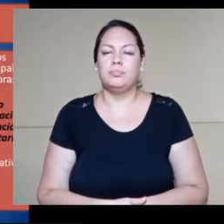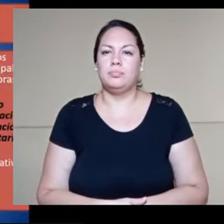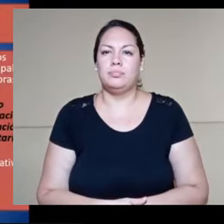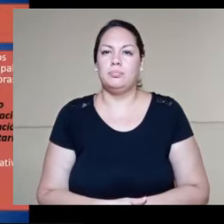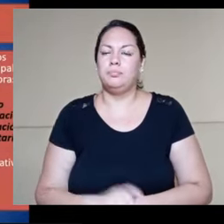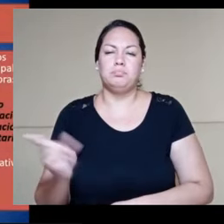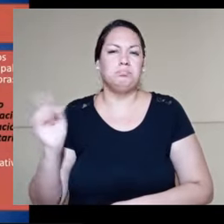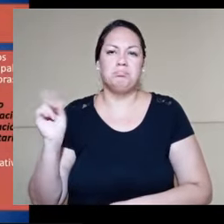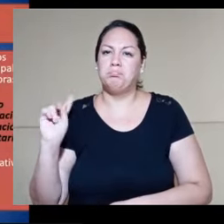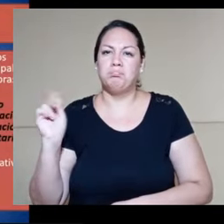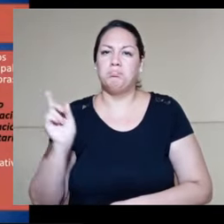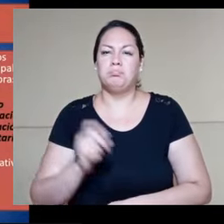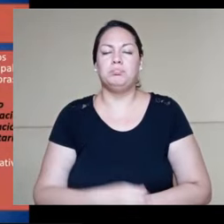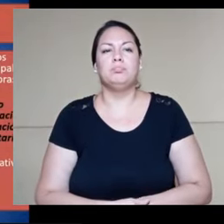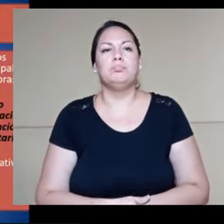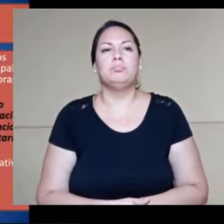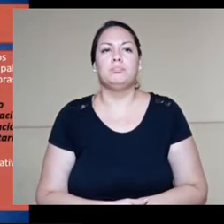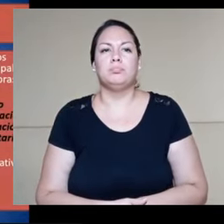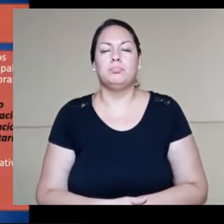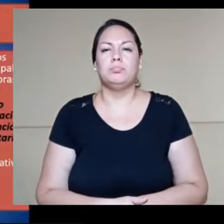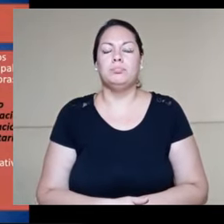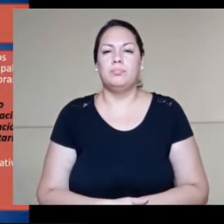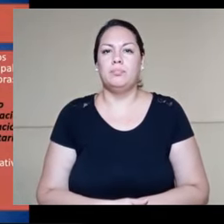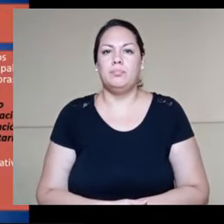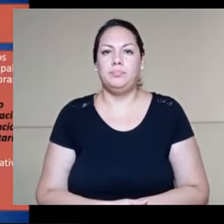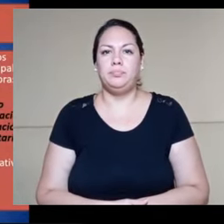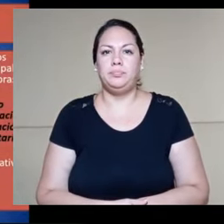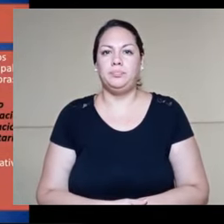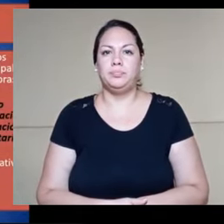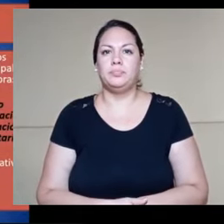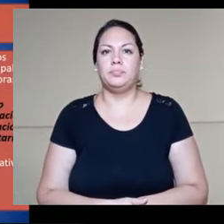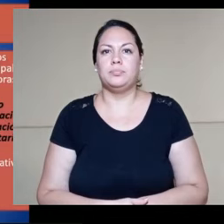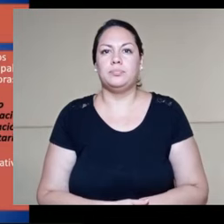No, profe. No, profe. Profe,